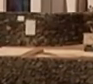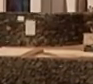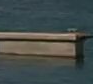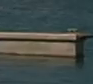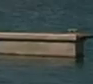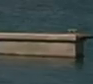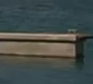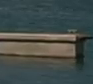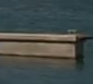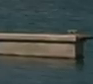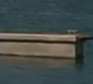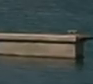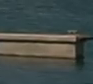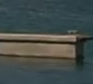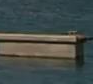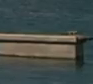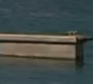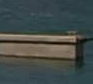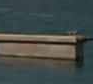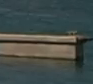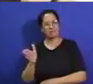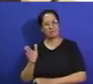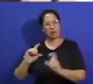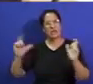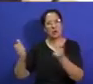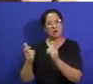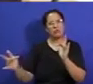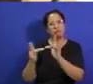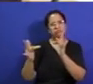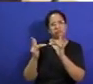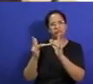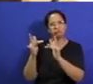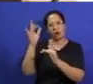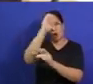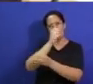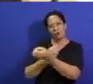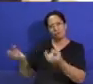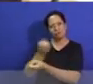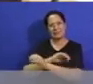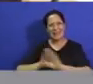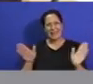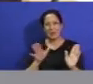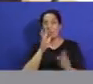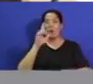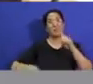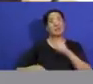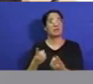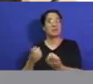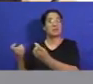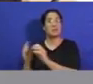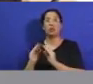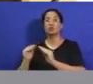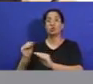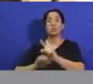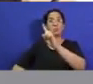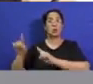un impacto sobre ellos. ¿Por qué no se han reunido con ellos y se ha hecho de acuerdo a sus necesidades y a sus vicisitudes?